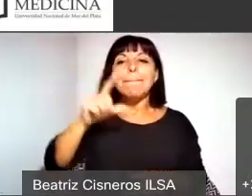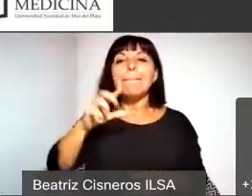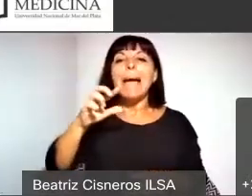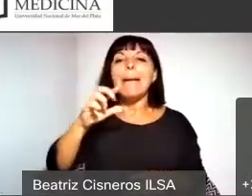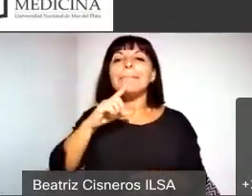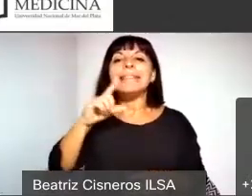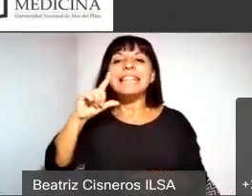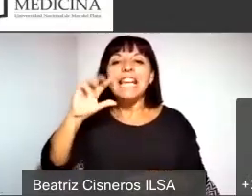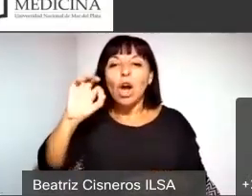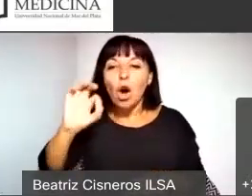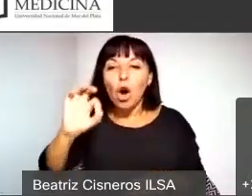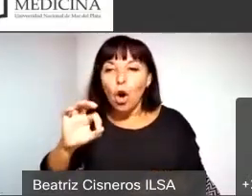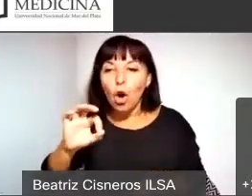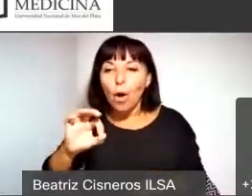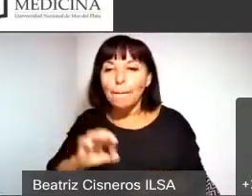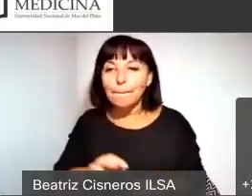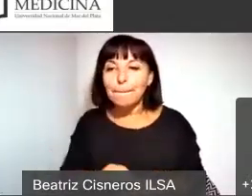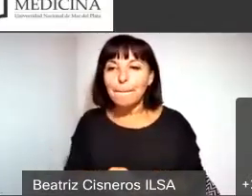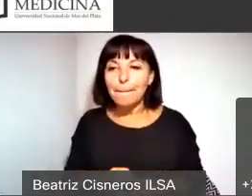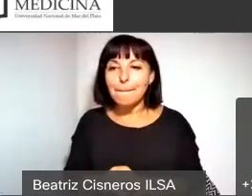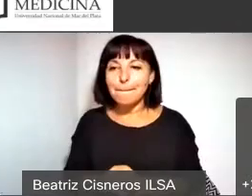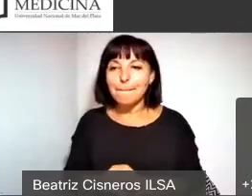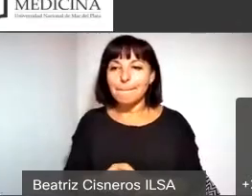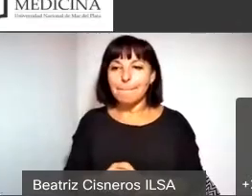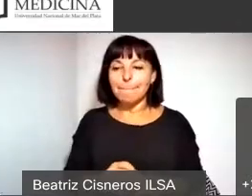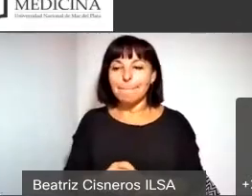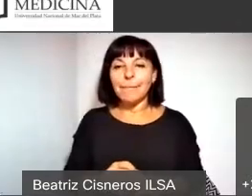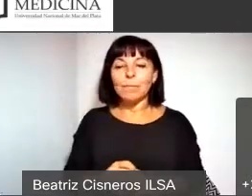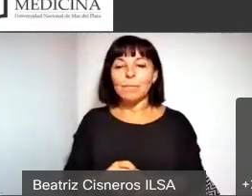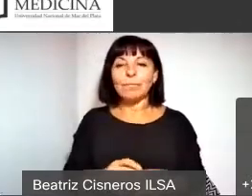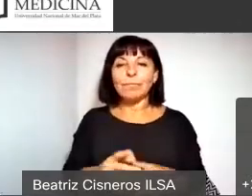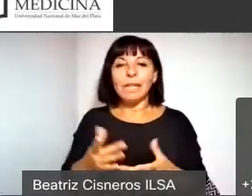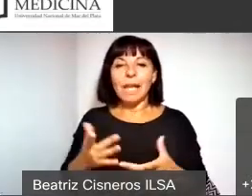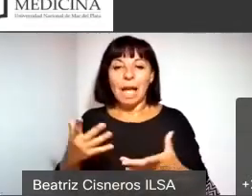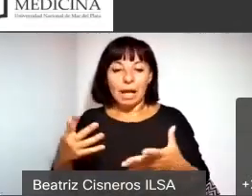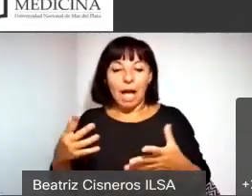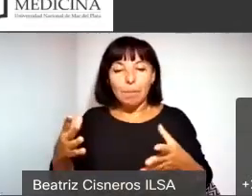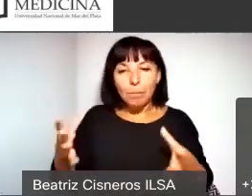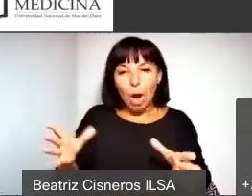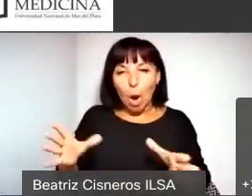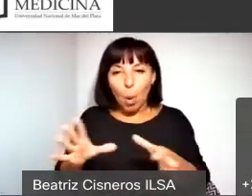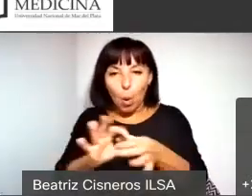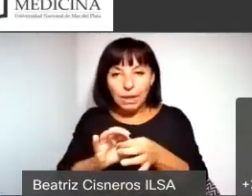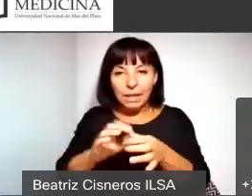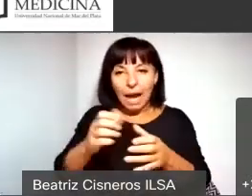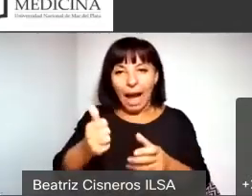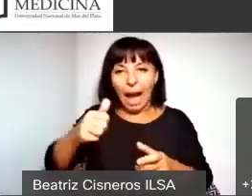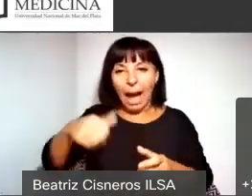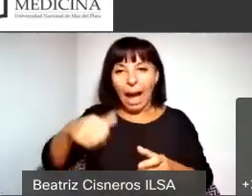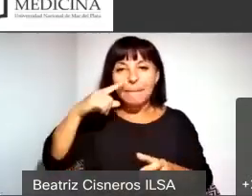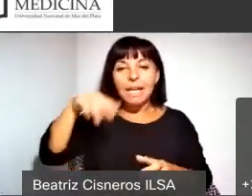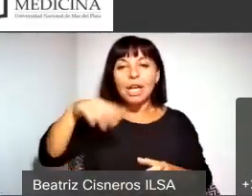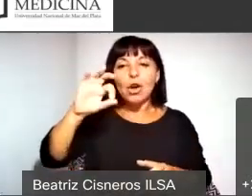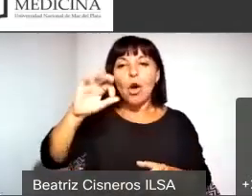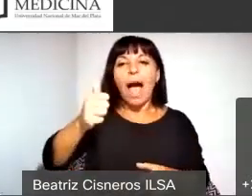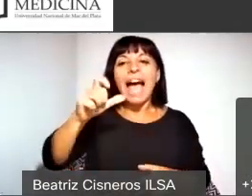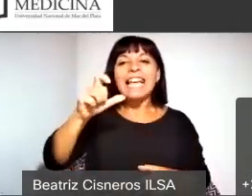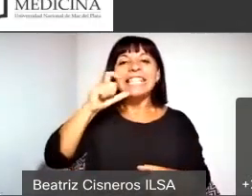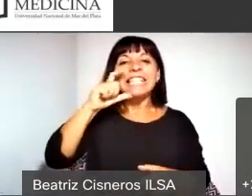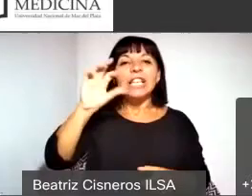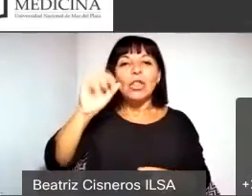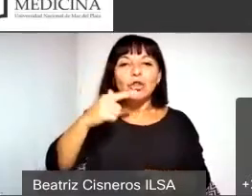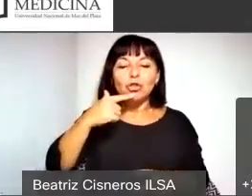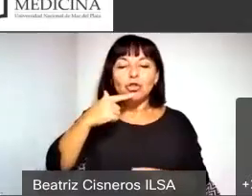presentan enzimas que participan del enlace peptídico para poder unir los aminoácidos, algo que van a ver con mayor detalle en el siguiente